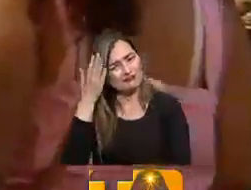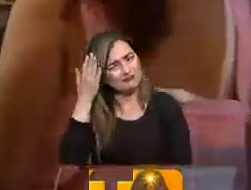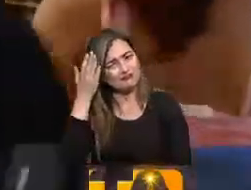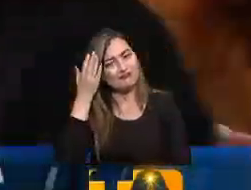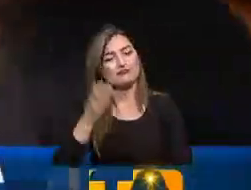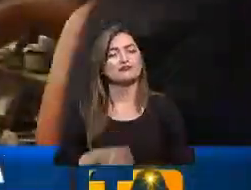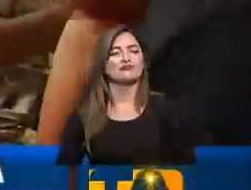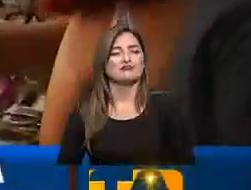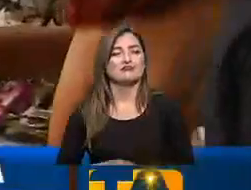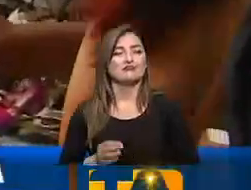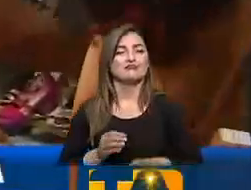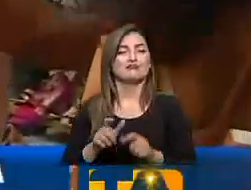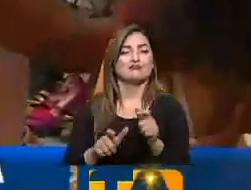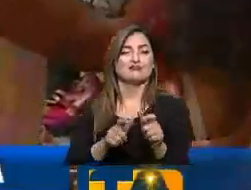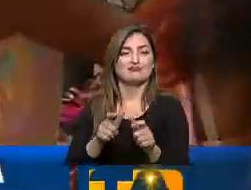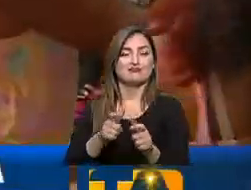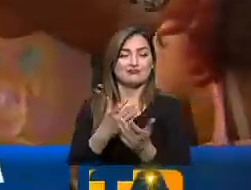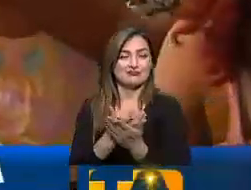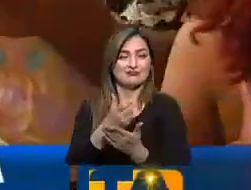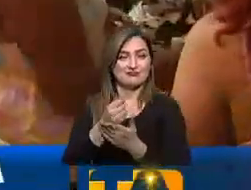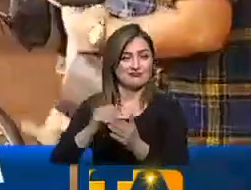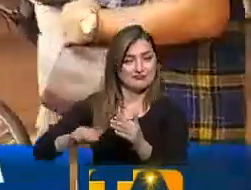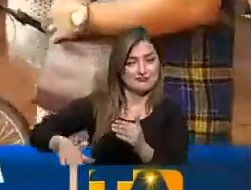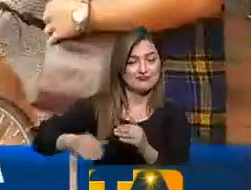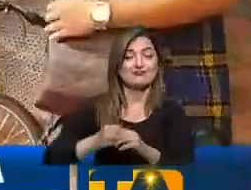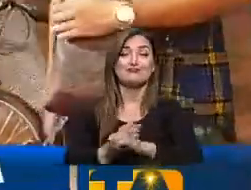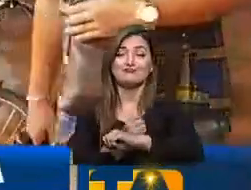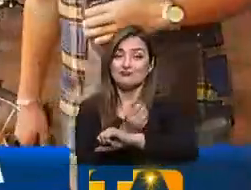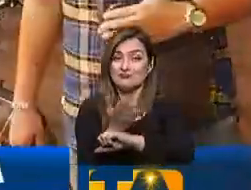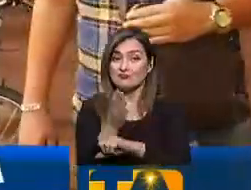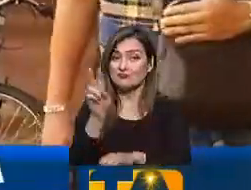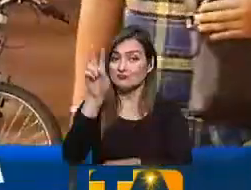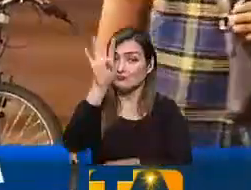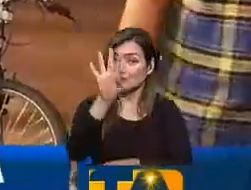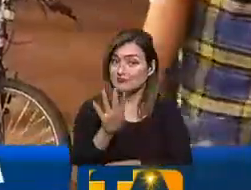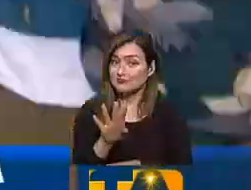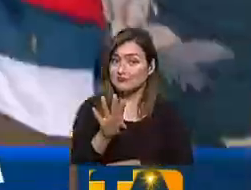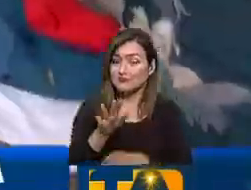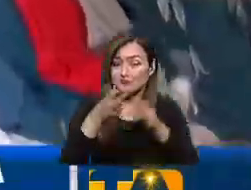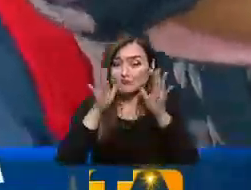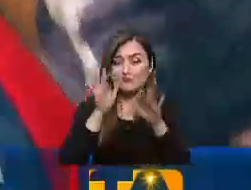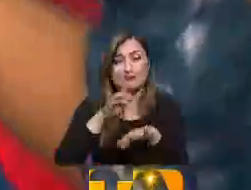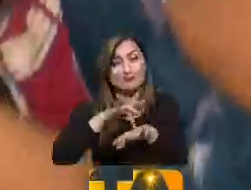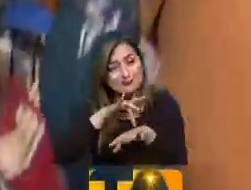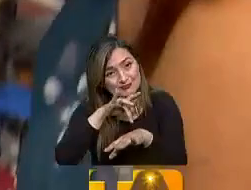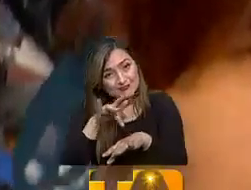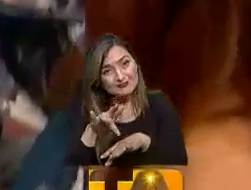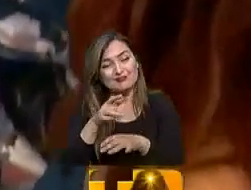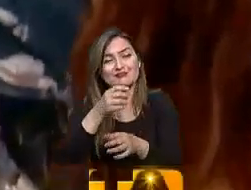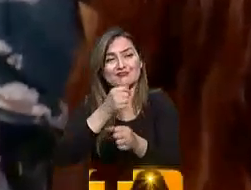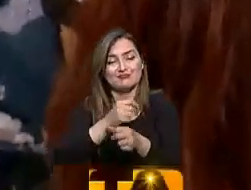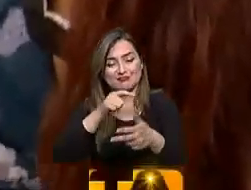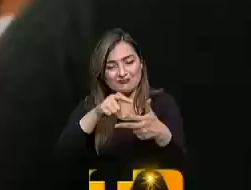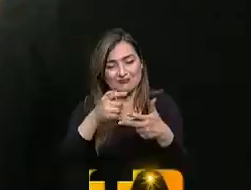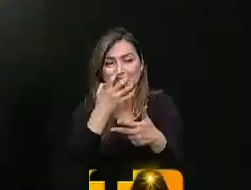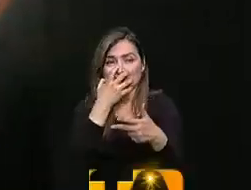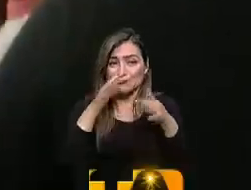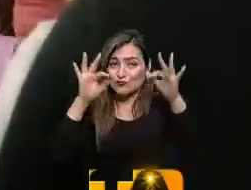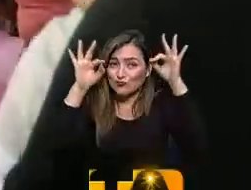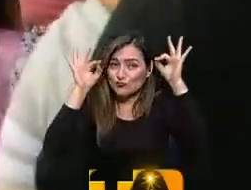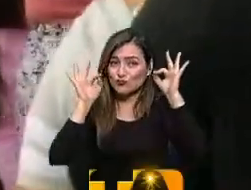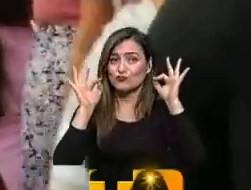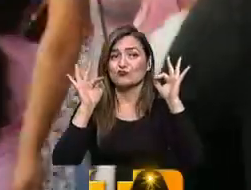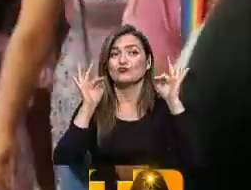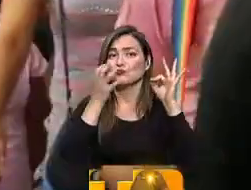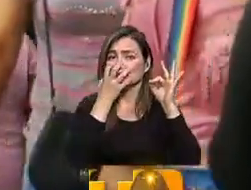recomendación entonces para quienes han dejado las compras para última hora es que este 24 vayan temprano y que apliquen las medidas de bioseguridad, sobre